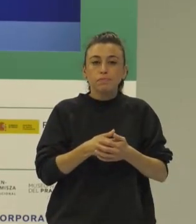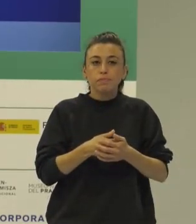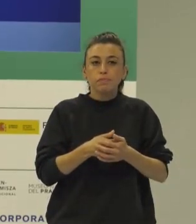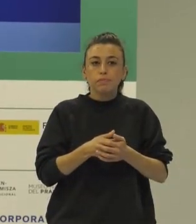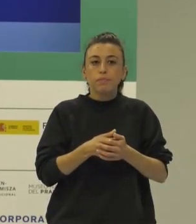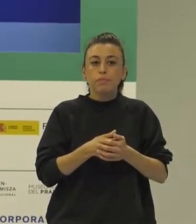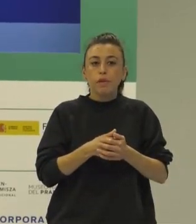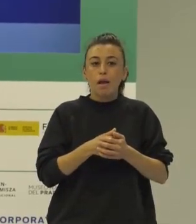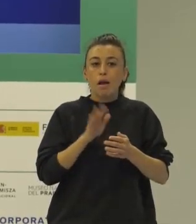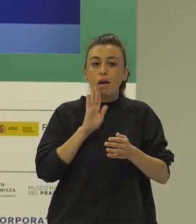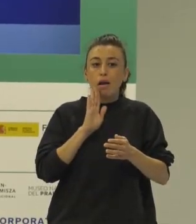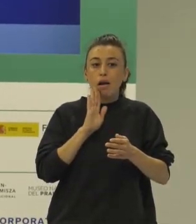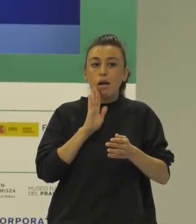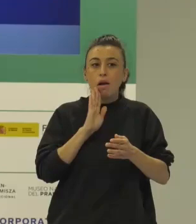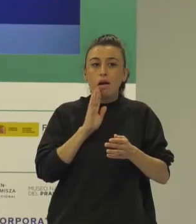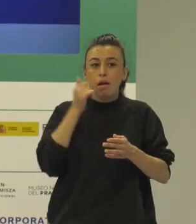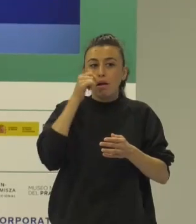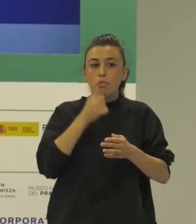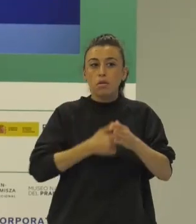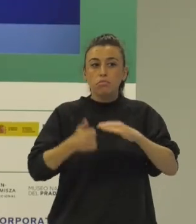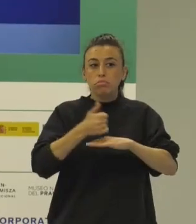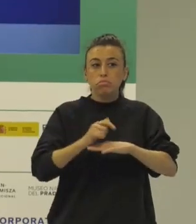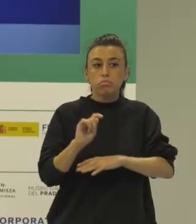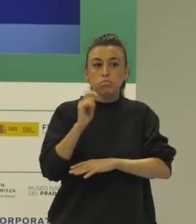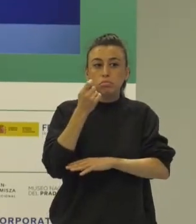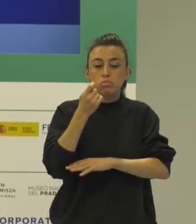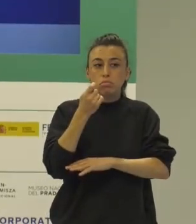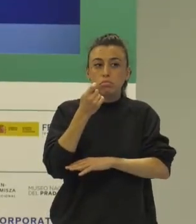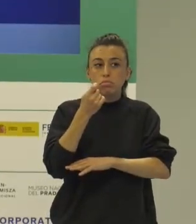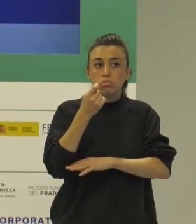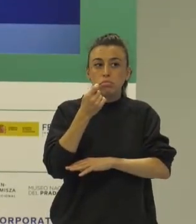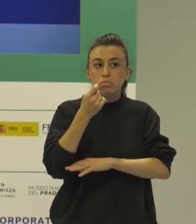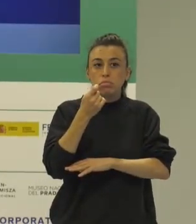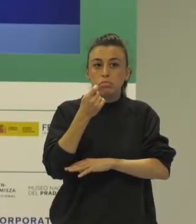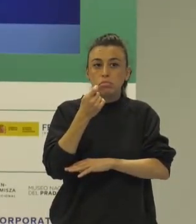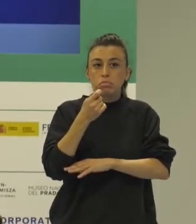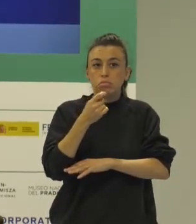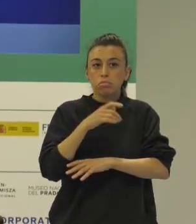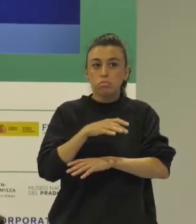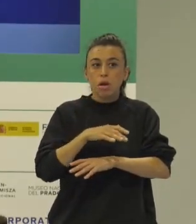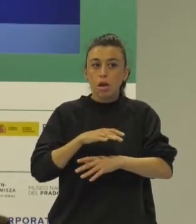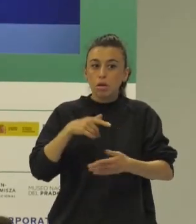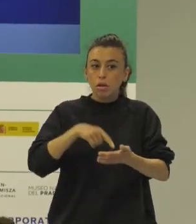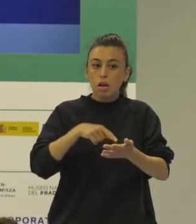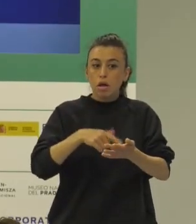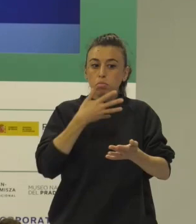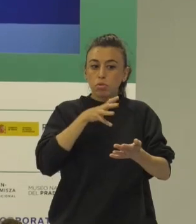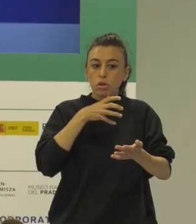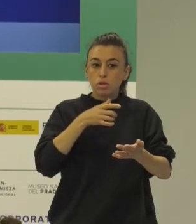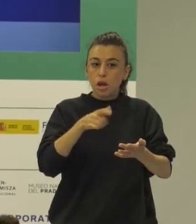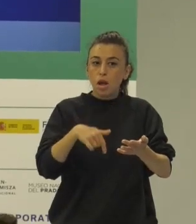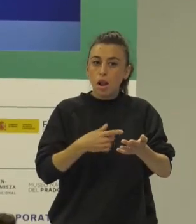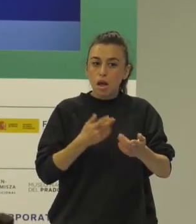desde que Ortega llegó al poder, no había espacio, se acabaron las protestas porque él era un gran promotor de las protestas, como siendo